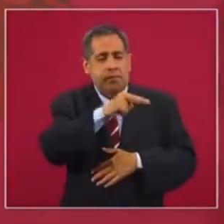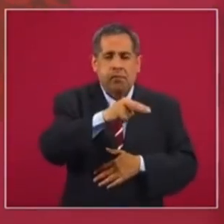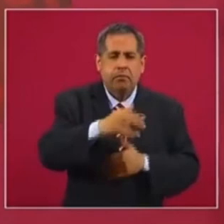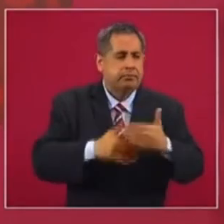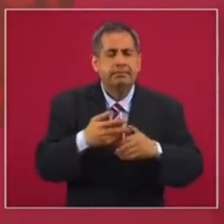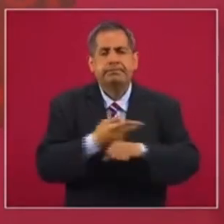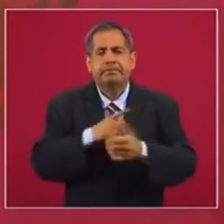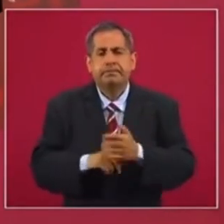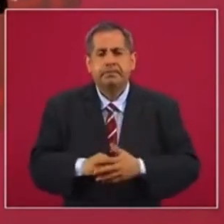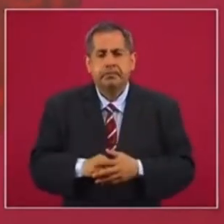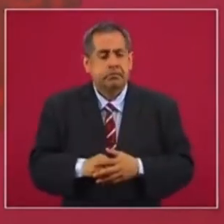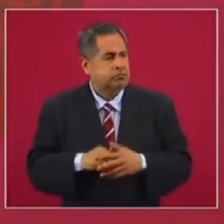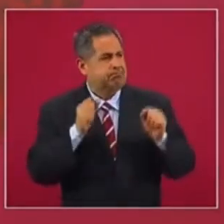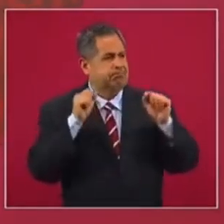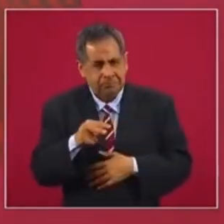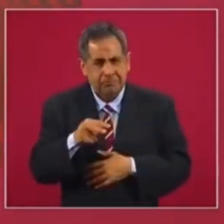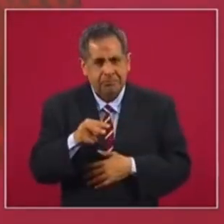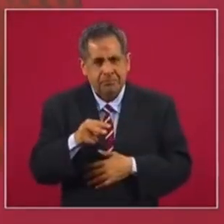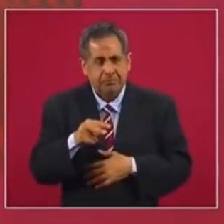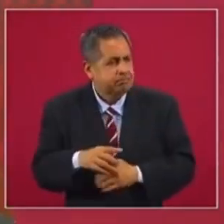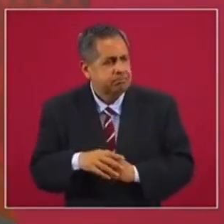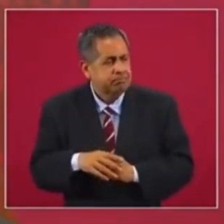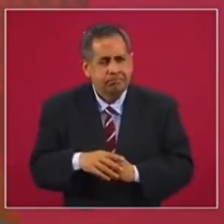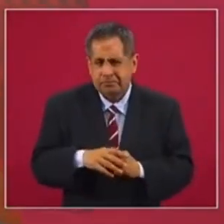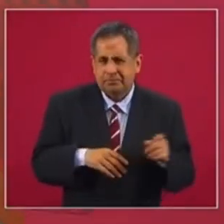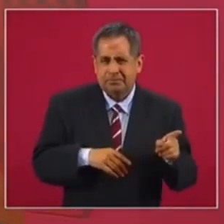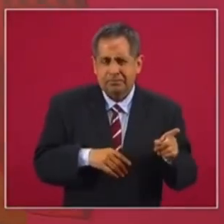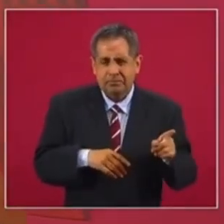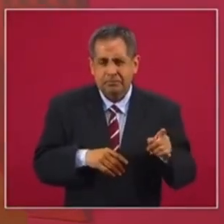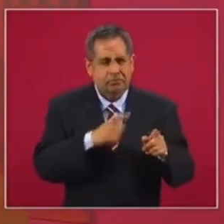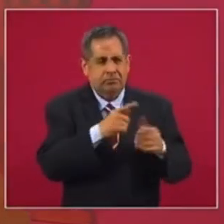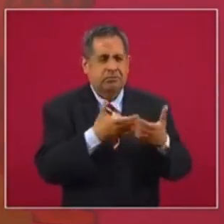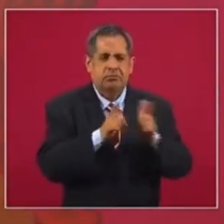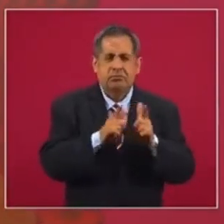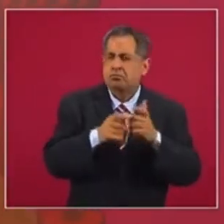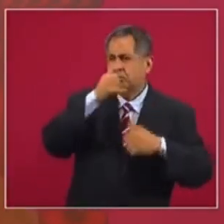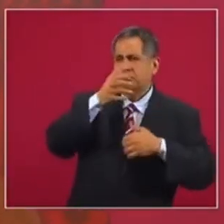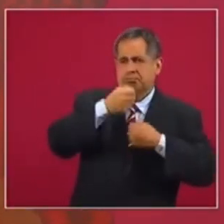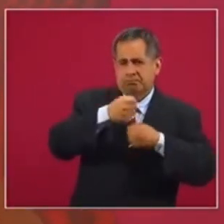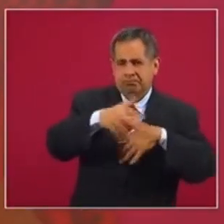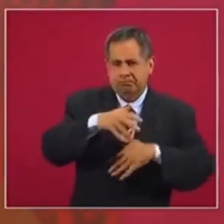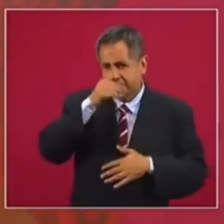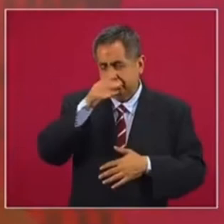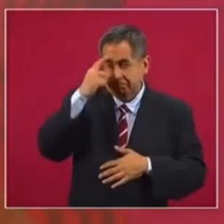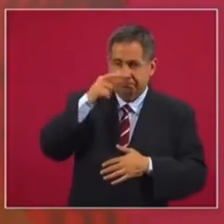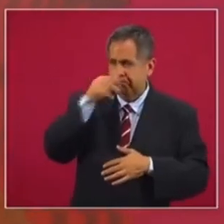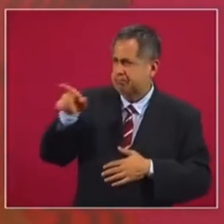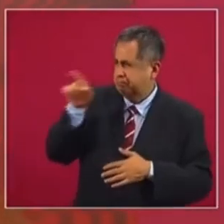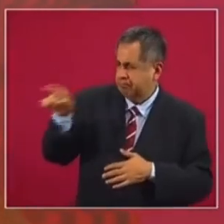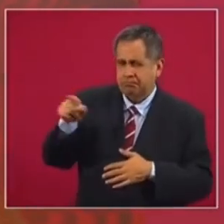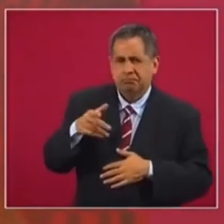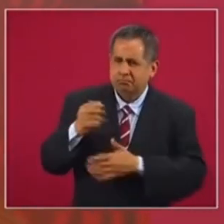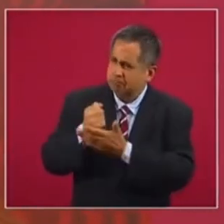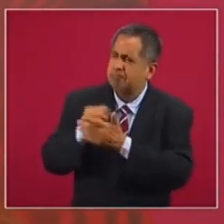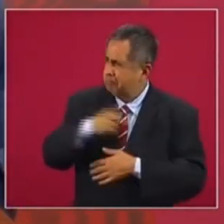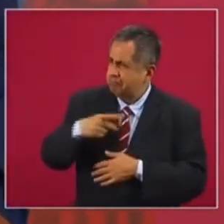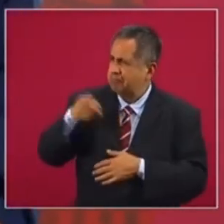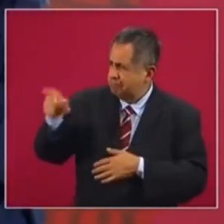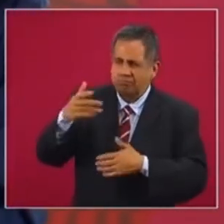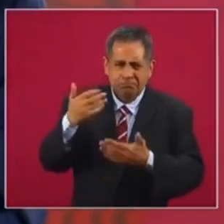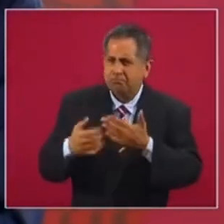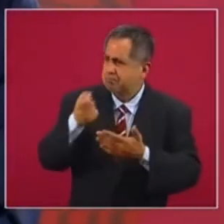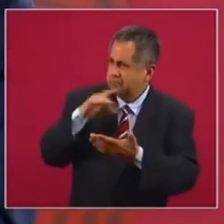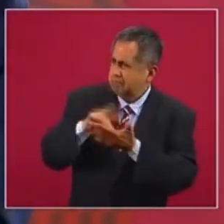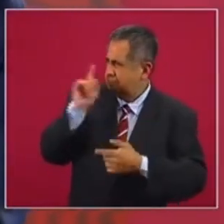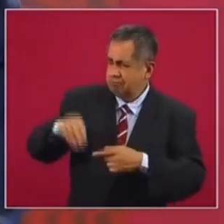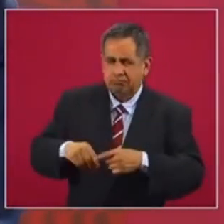y tenían tomada la entrada un grupo para reclamarme, para exigirme que no faltaran